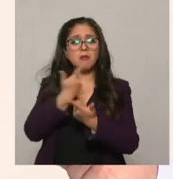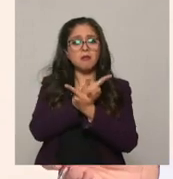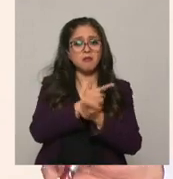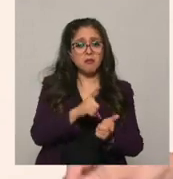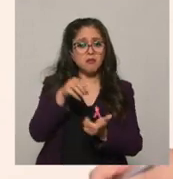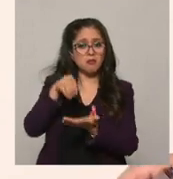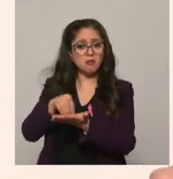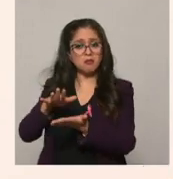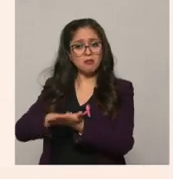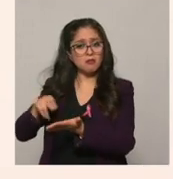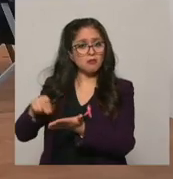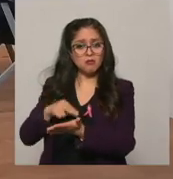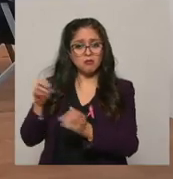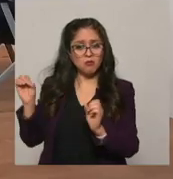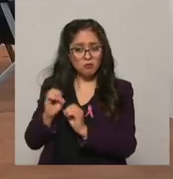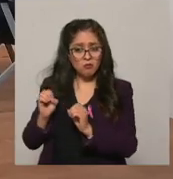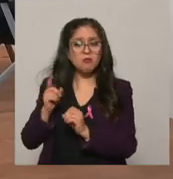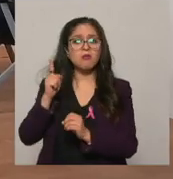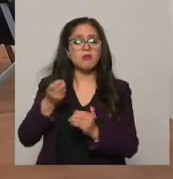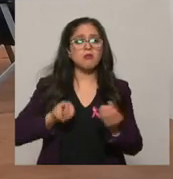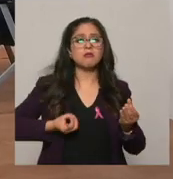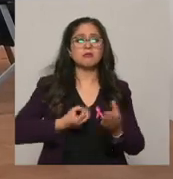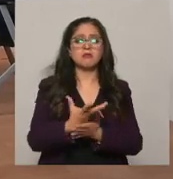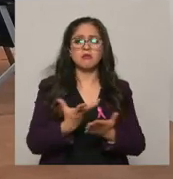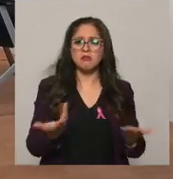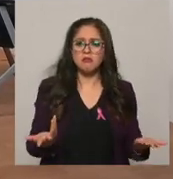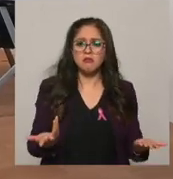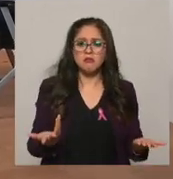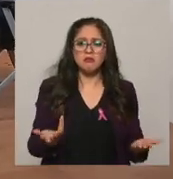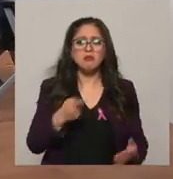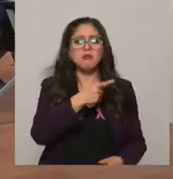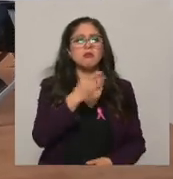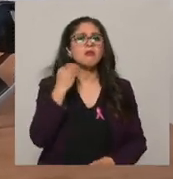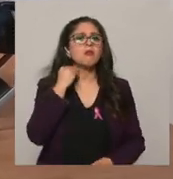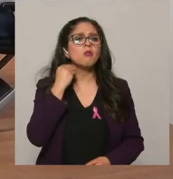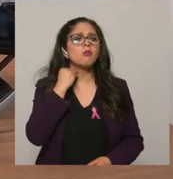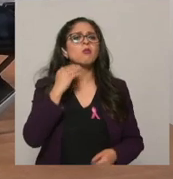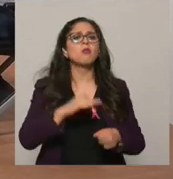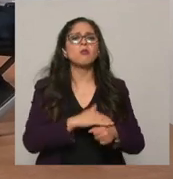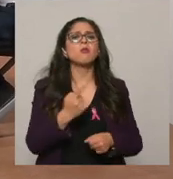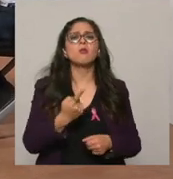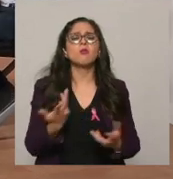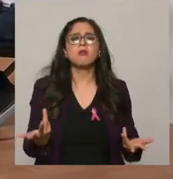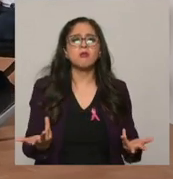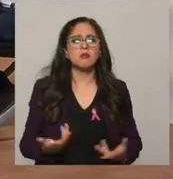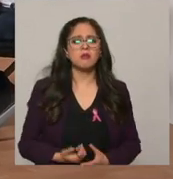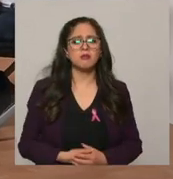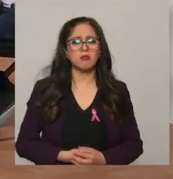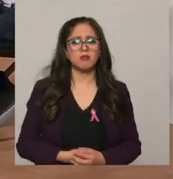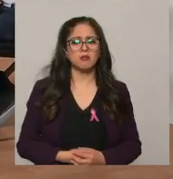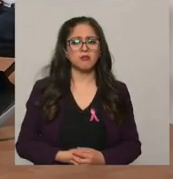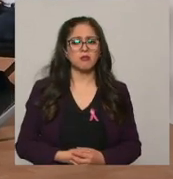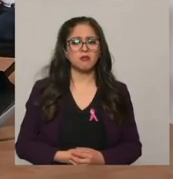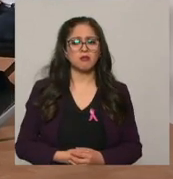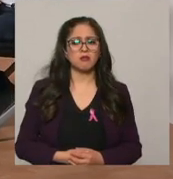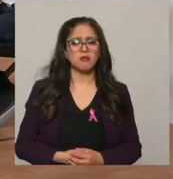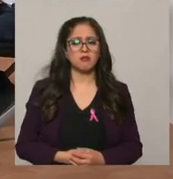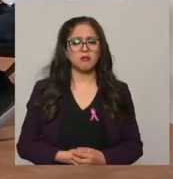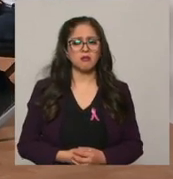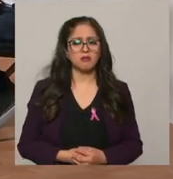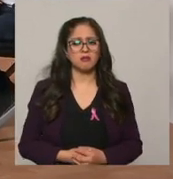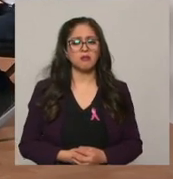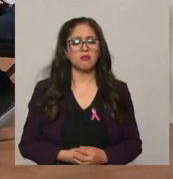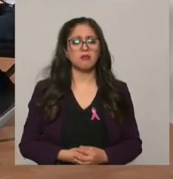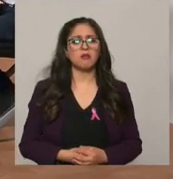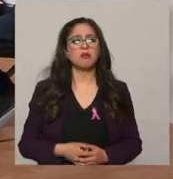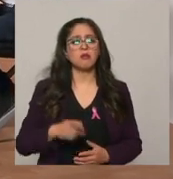Lo dejaron en libertad. Lo dejaron en libertad. ¿Cómo puede pasar esto, abogada? Sí, pues precisamente tiene relevancia recordar el